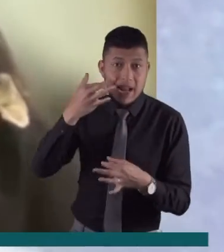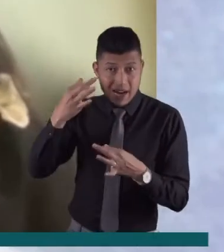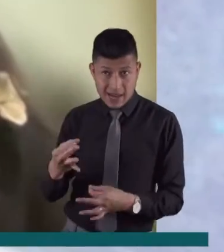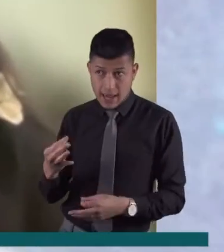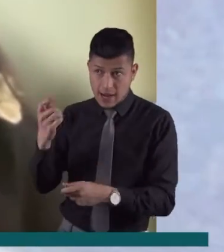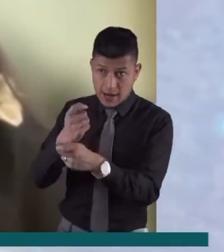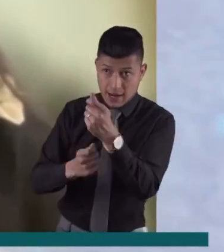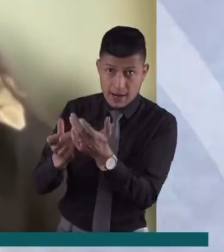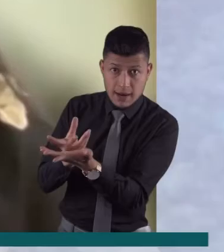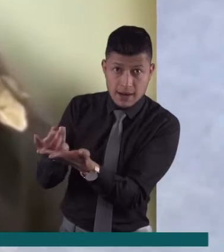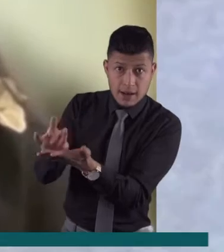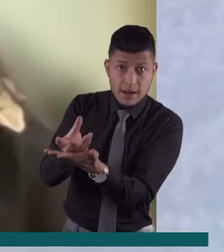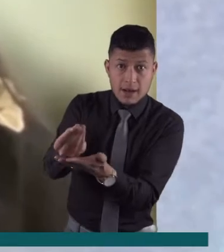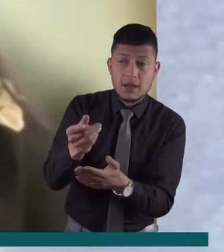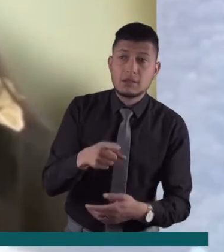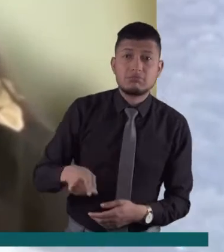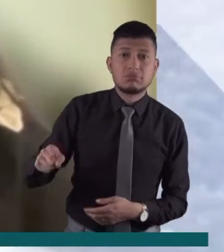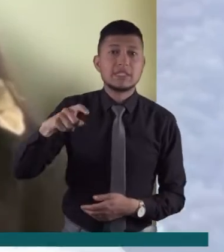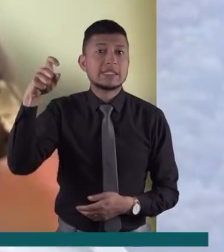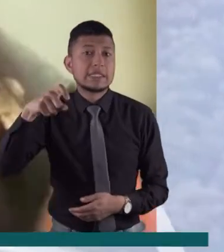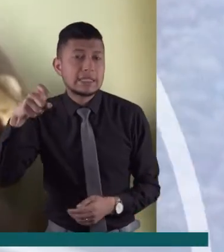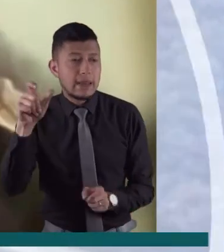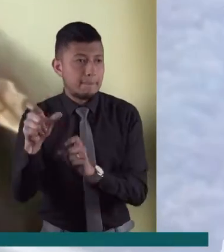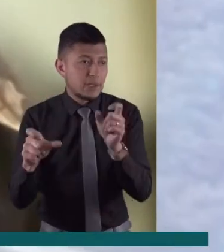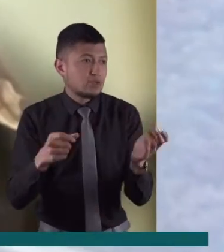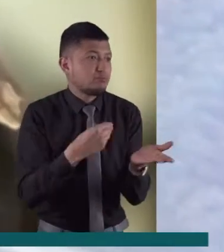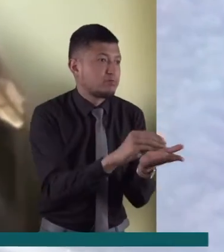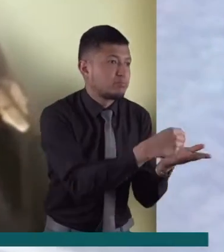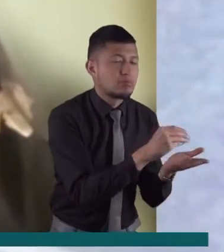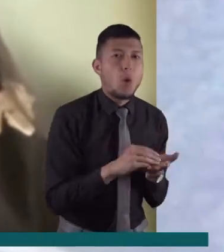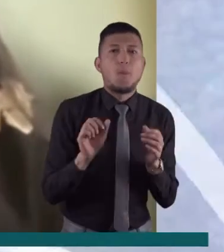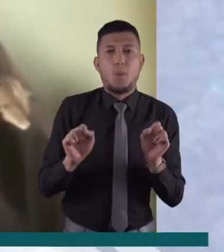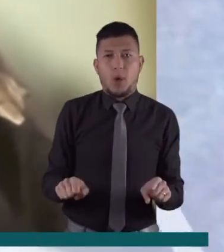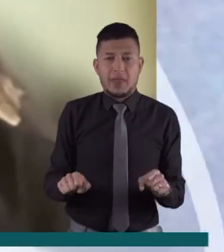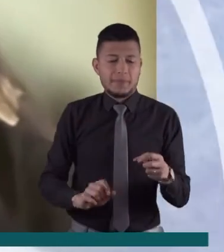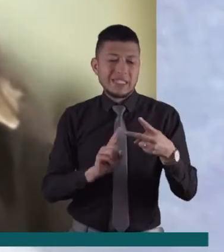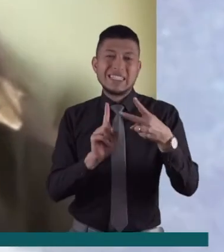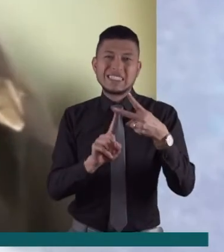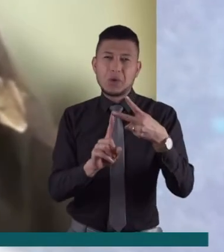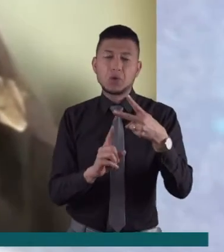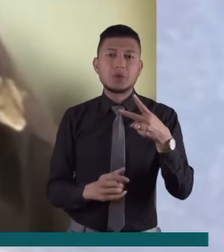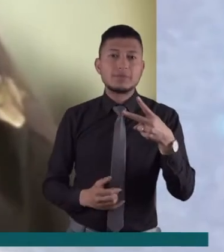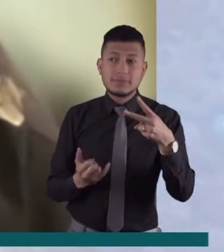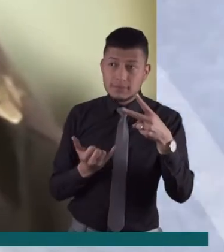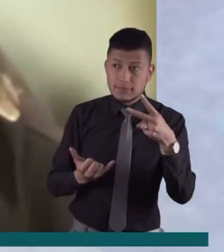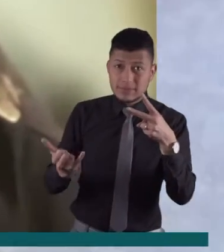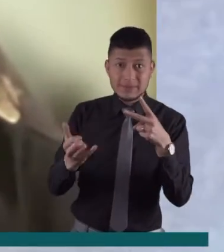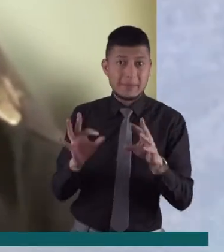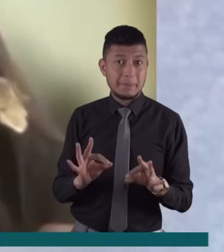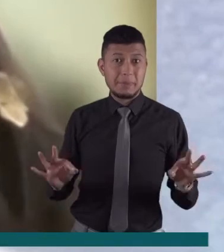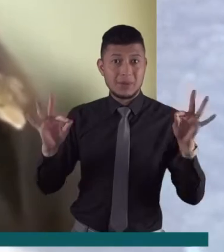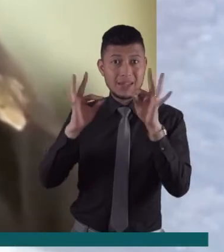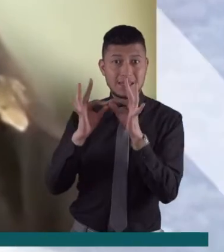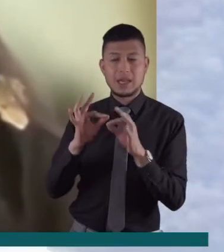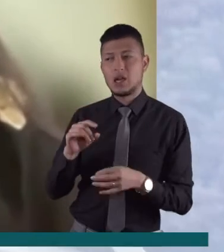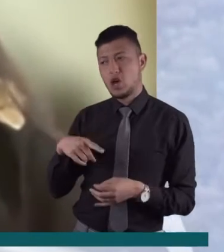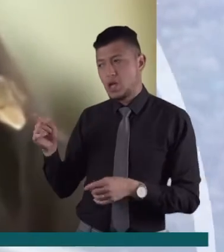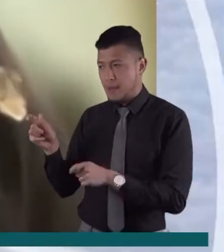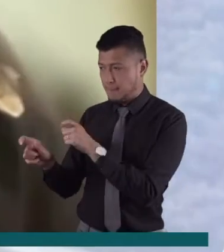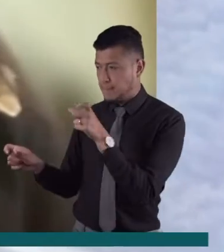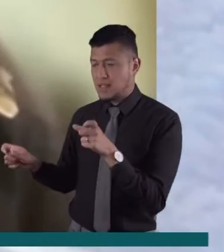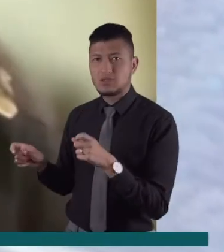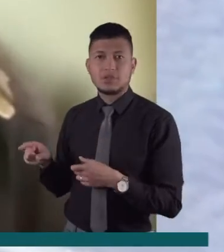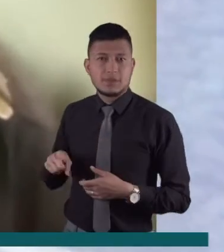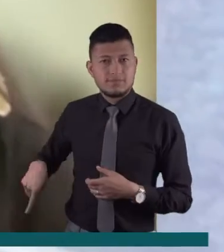grande donde tú puedas satisfacer una necesidad de muchas personas segundo es muy muy importante tener otras personas